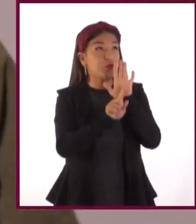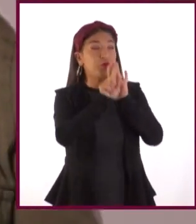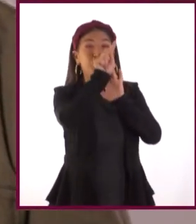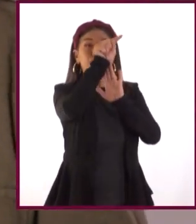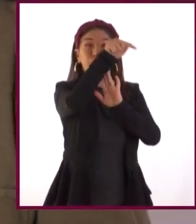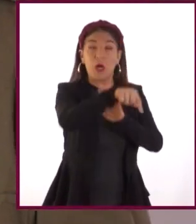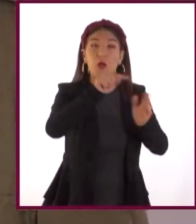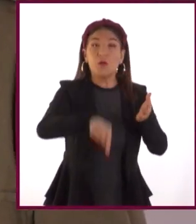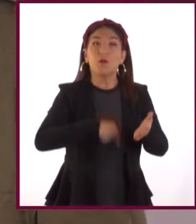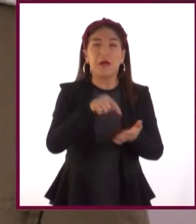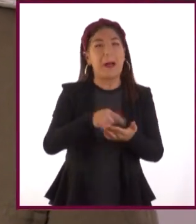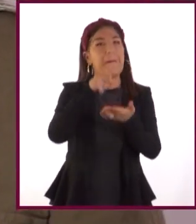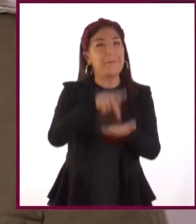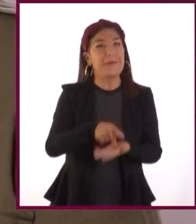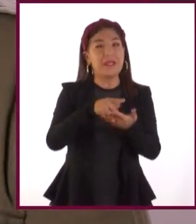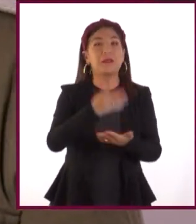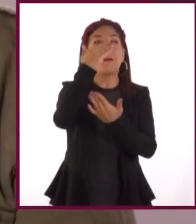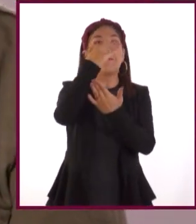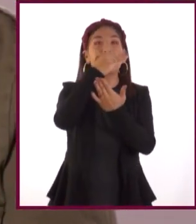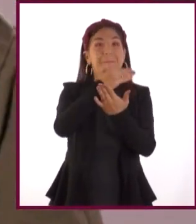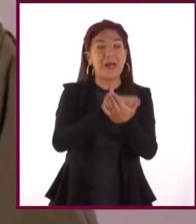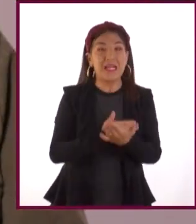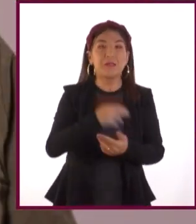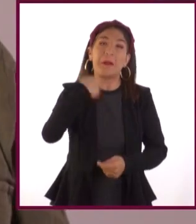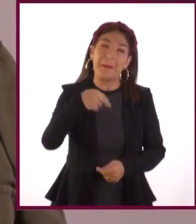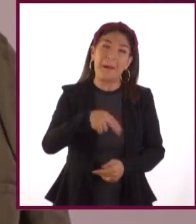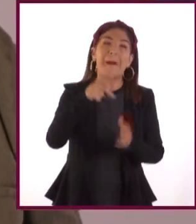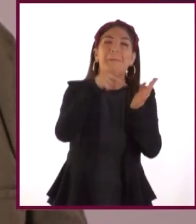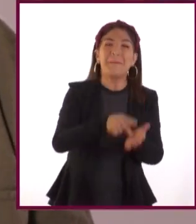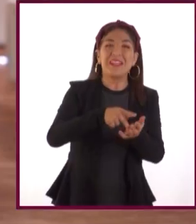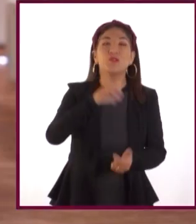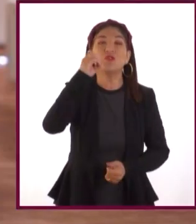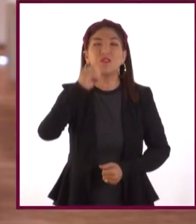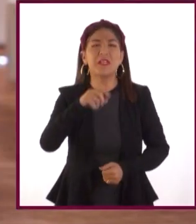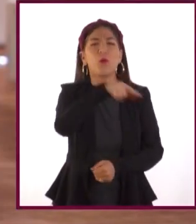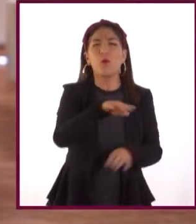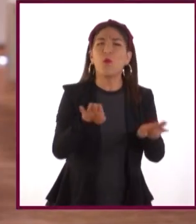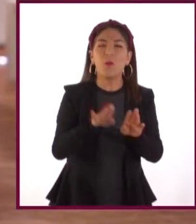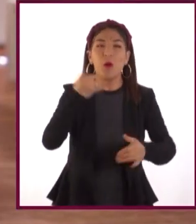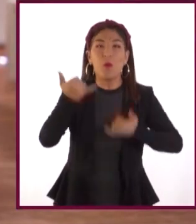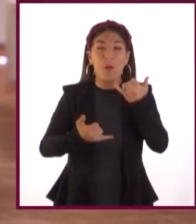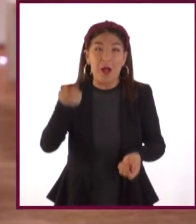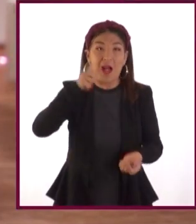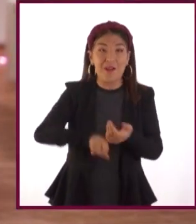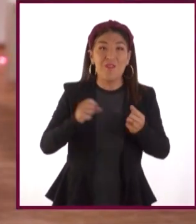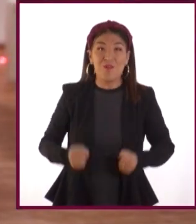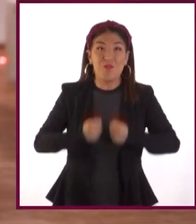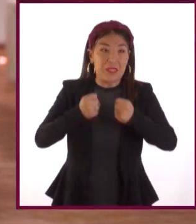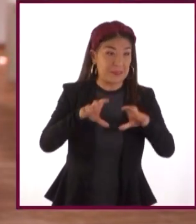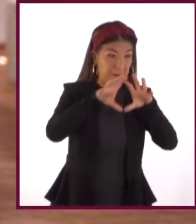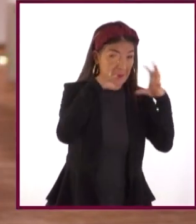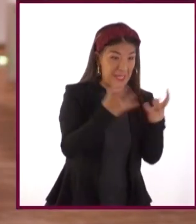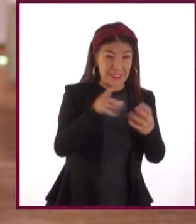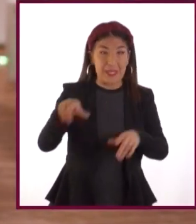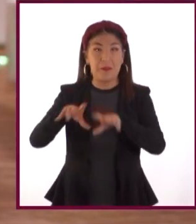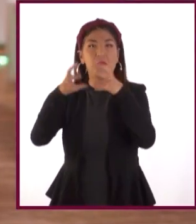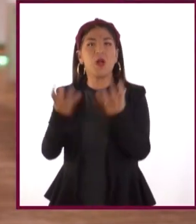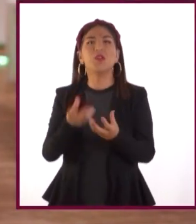120 kilogramos. ¿Mi masa corporal? Sí. Así es, mi querida